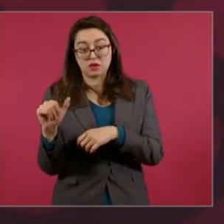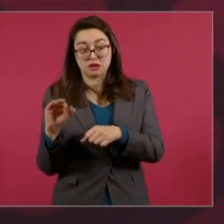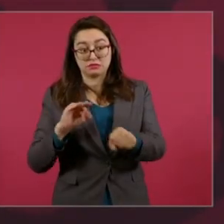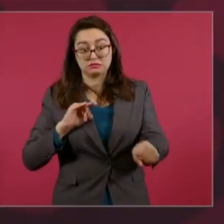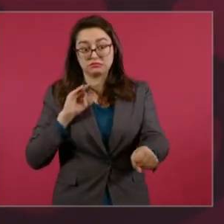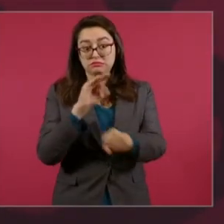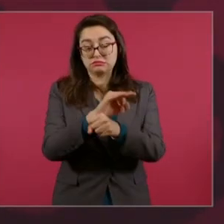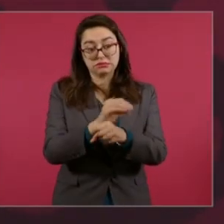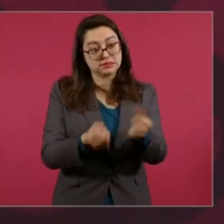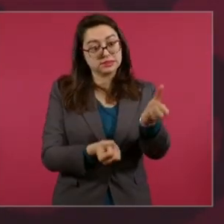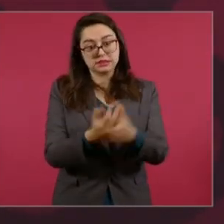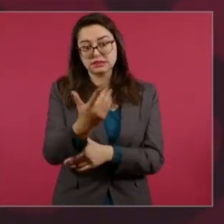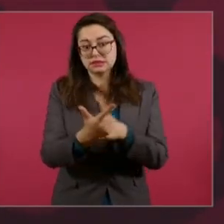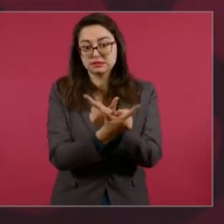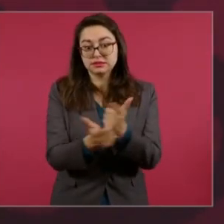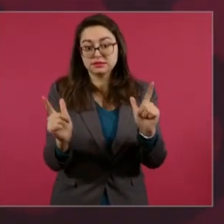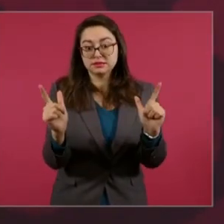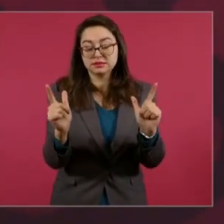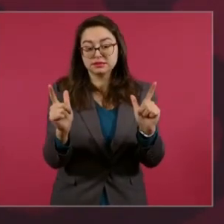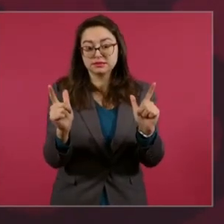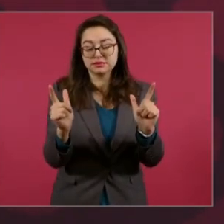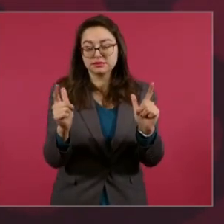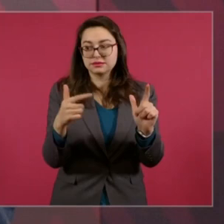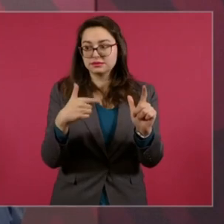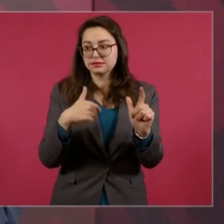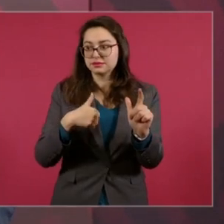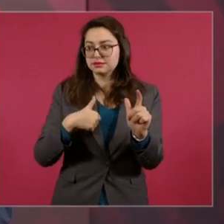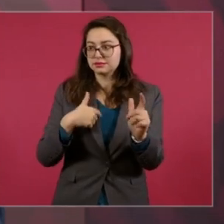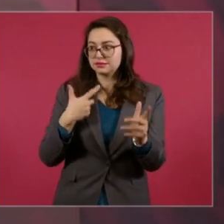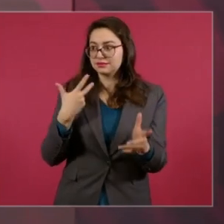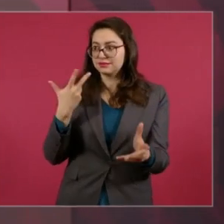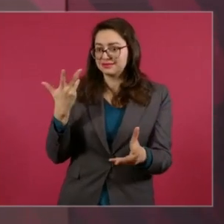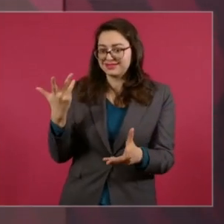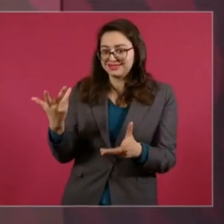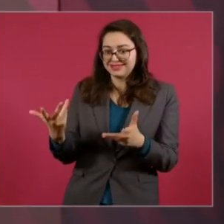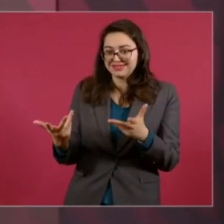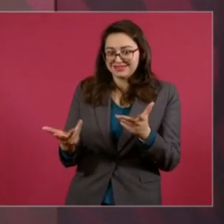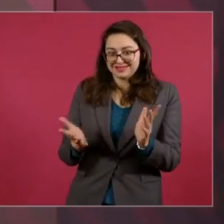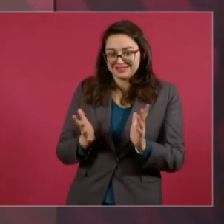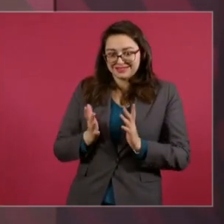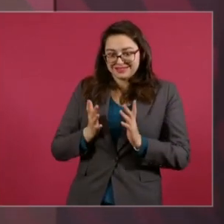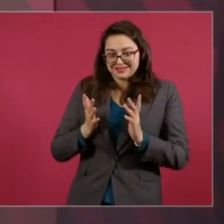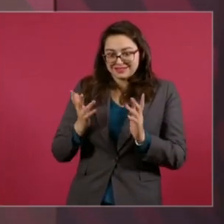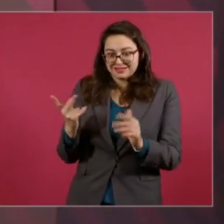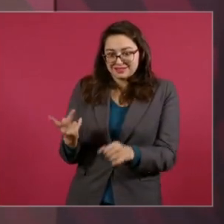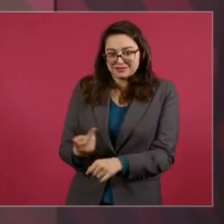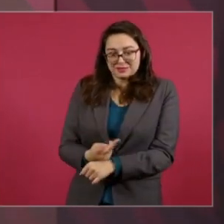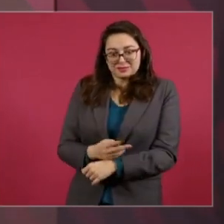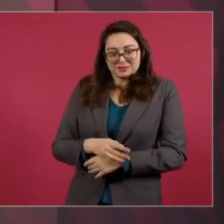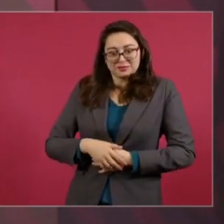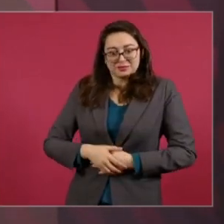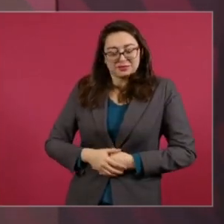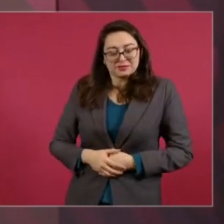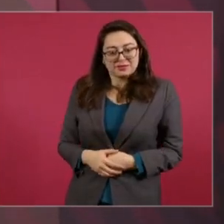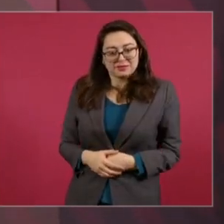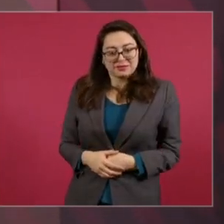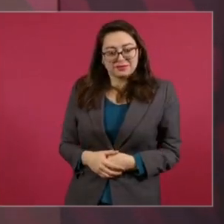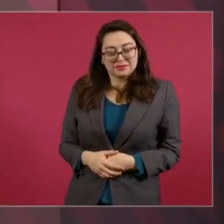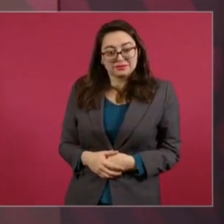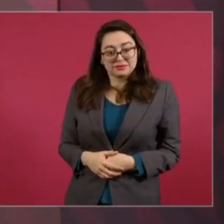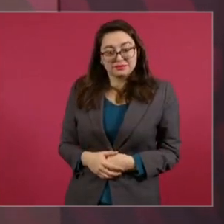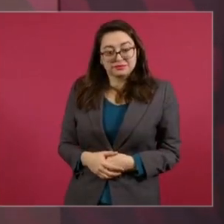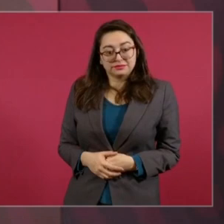Como la fiscalía es autónoma, tampoco eso me lo pueden, no lo van a